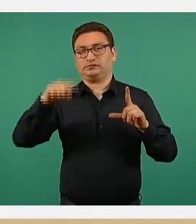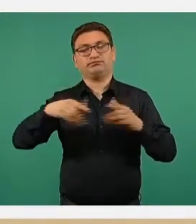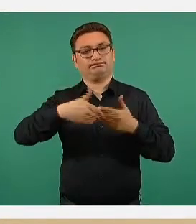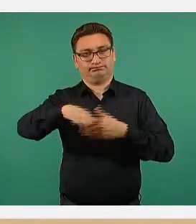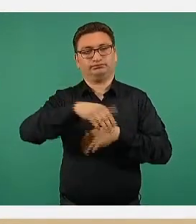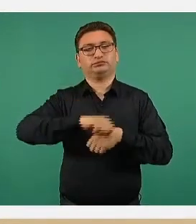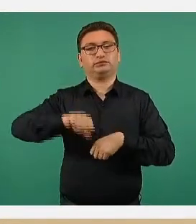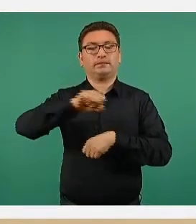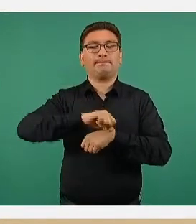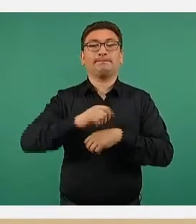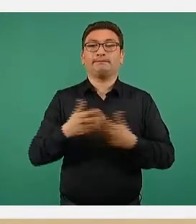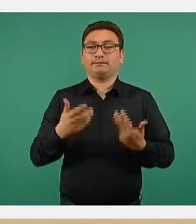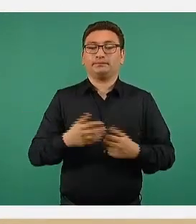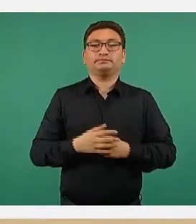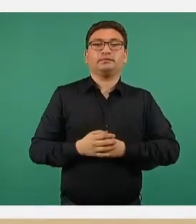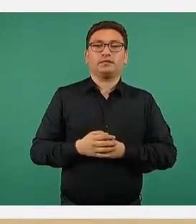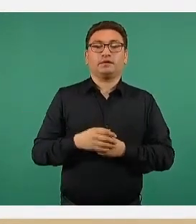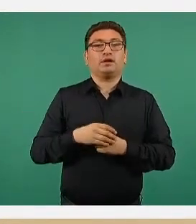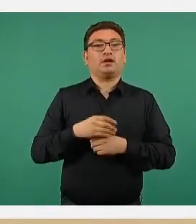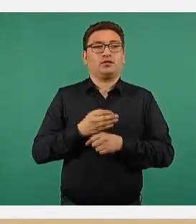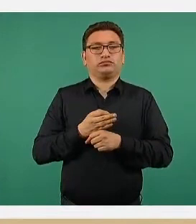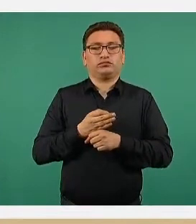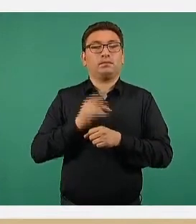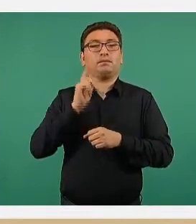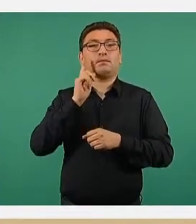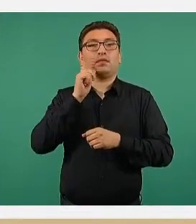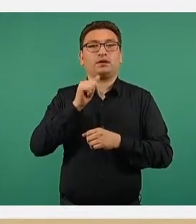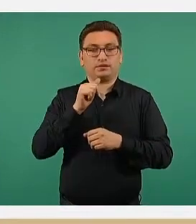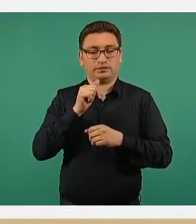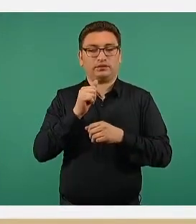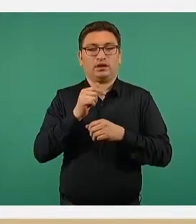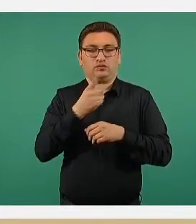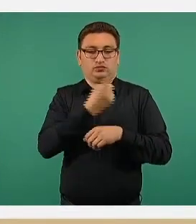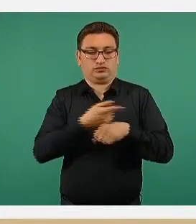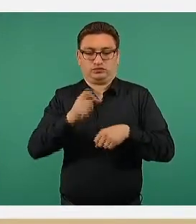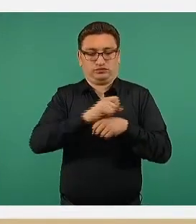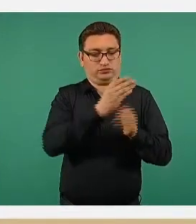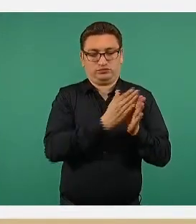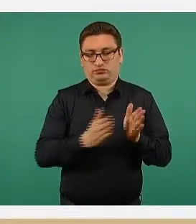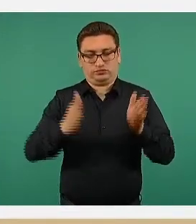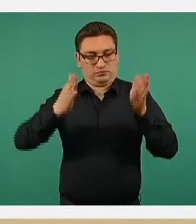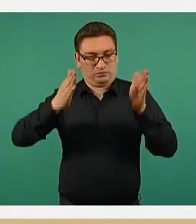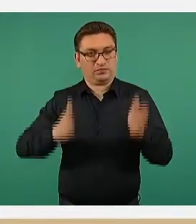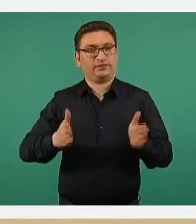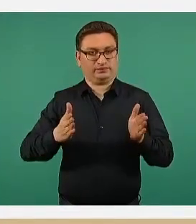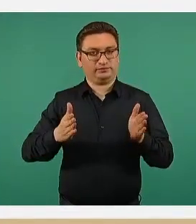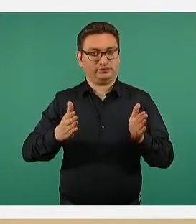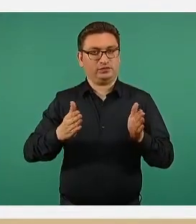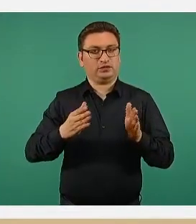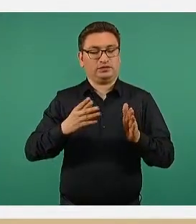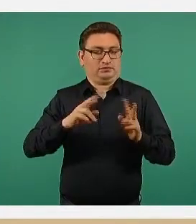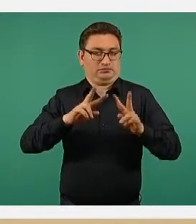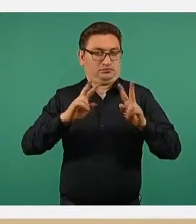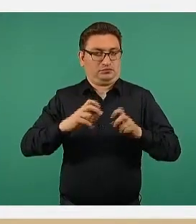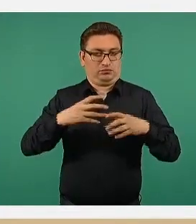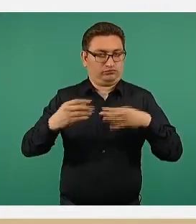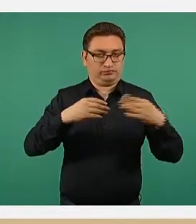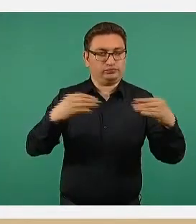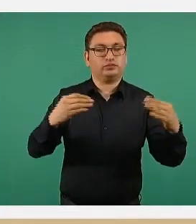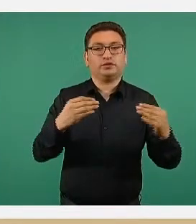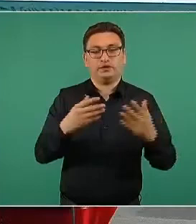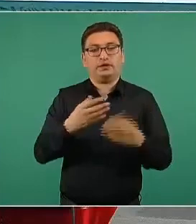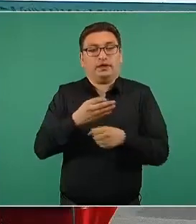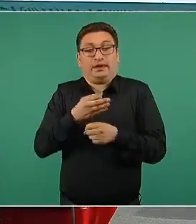semanas. Ahorita, el día de mañana, cierra la semana epidemiológica, como bien lo recordarán, y en este momento